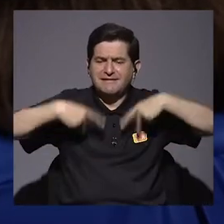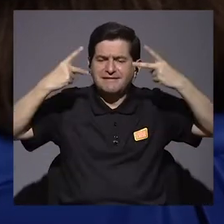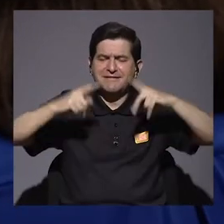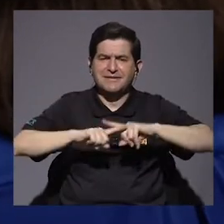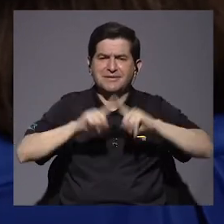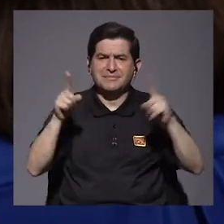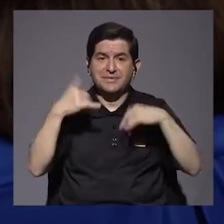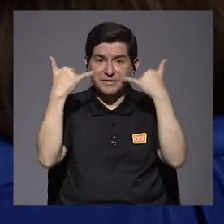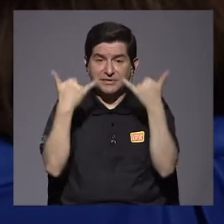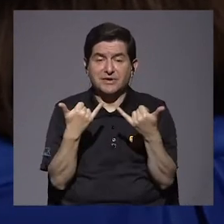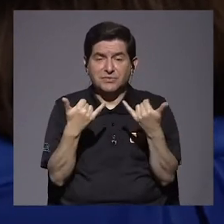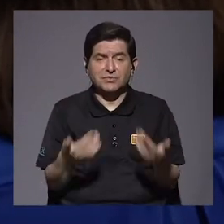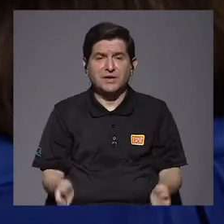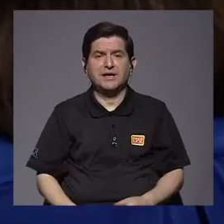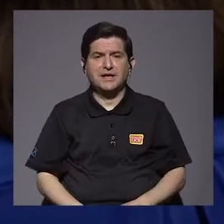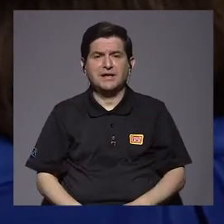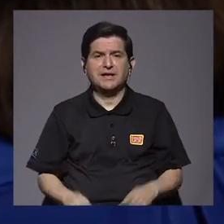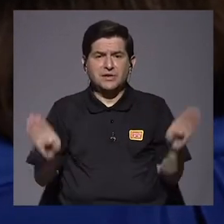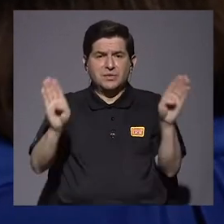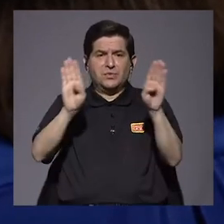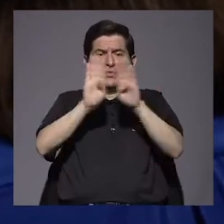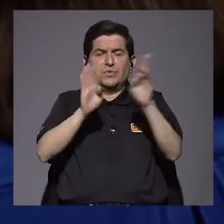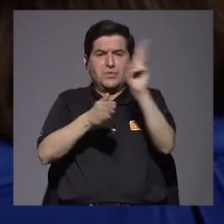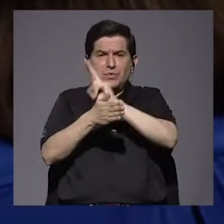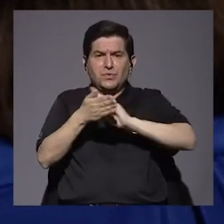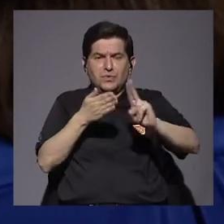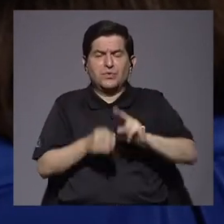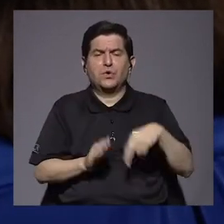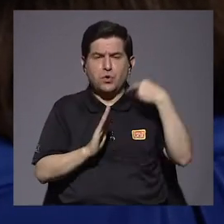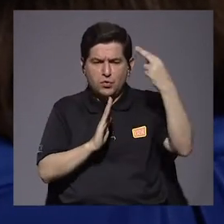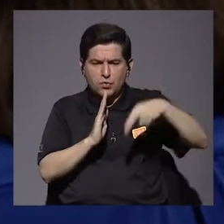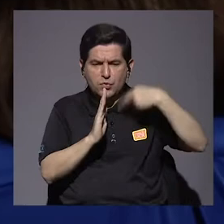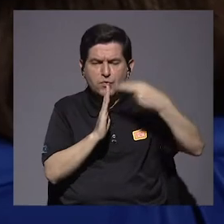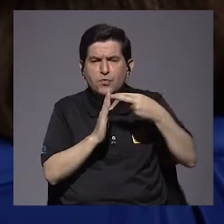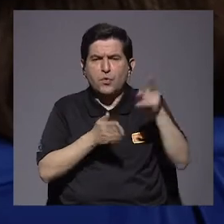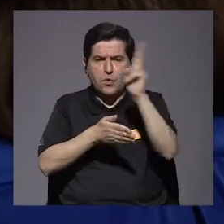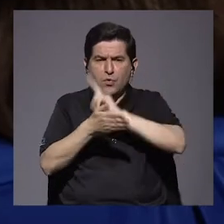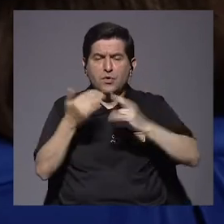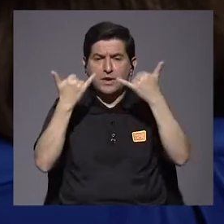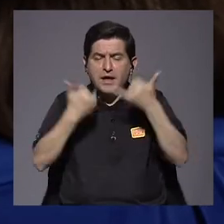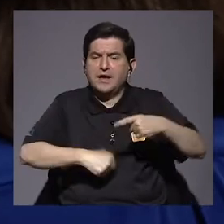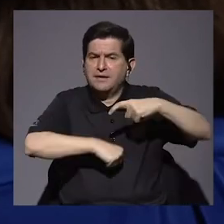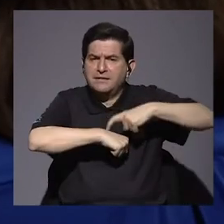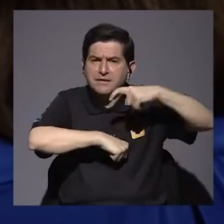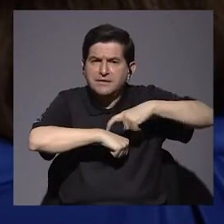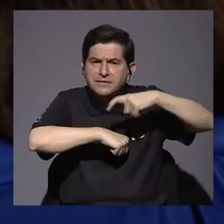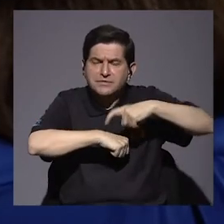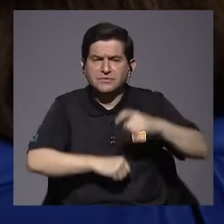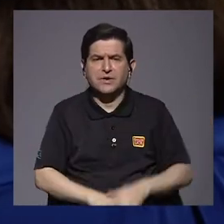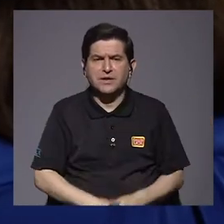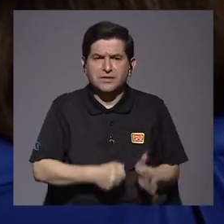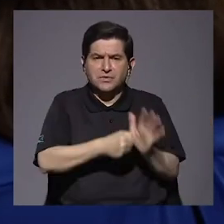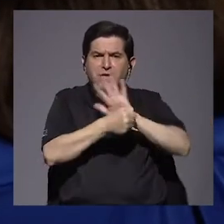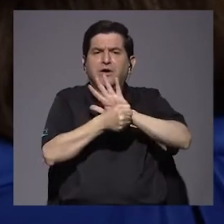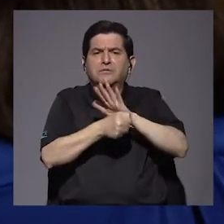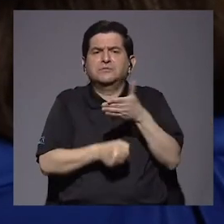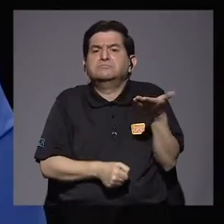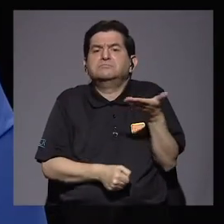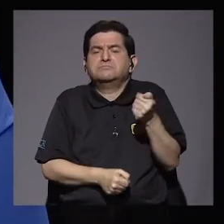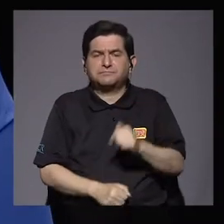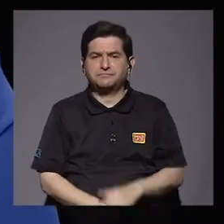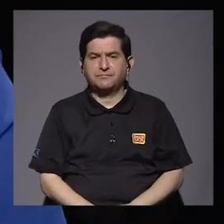pero hoy en confinamiento en la universidad. ¿Cuál es el rol de esa universidad en esta época de